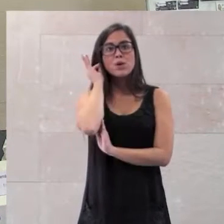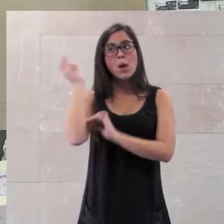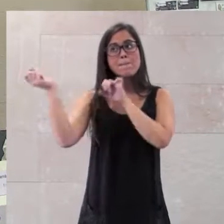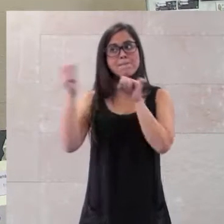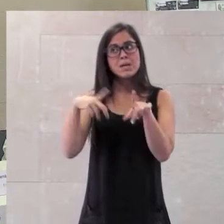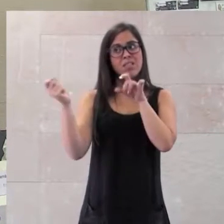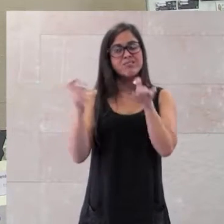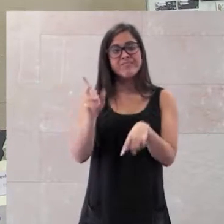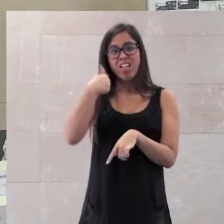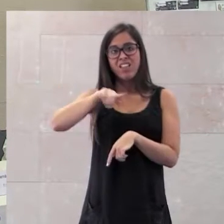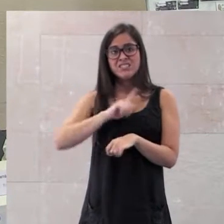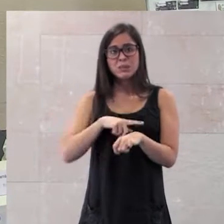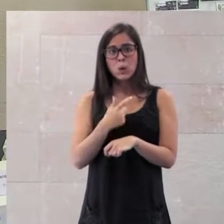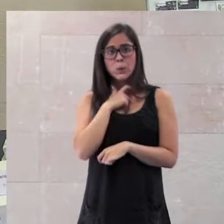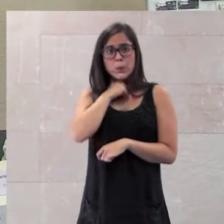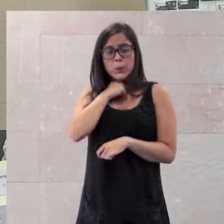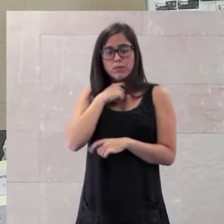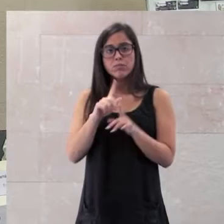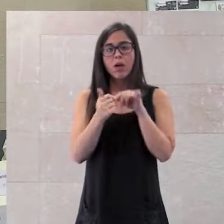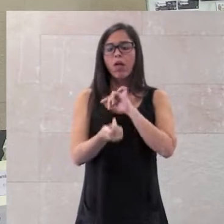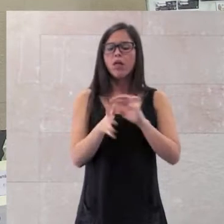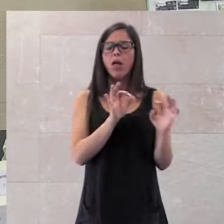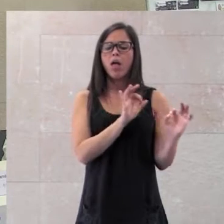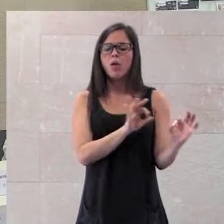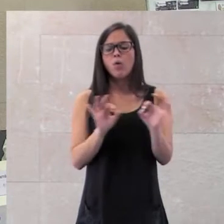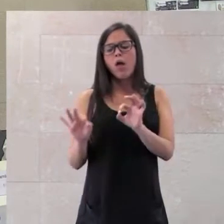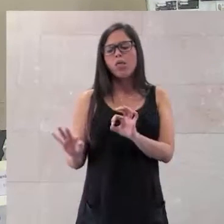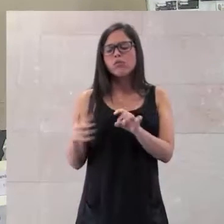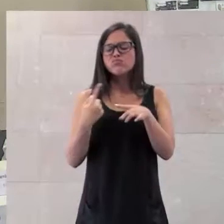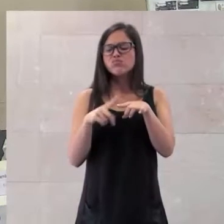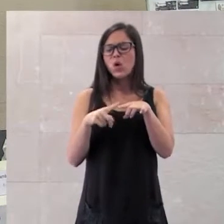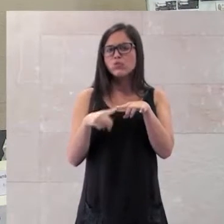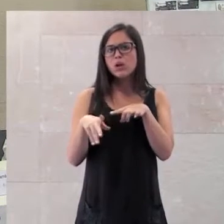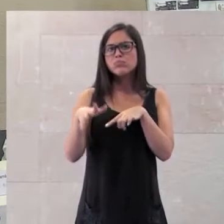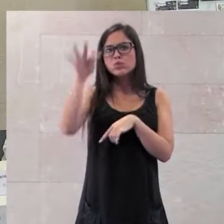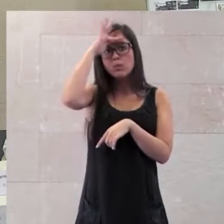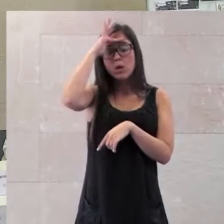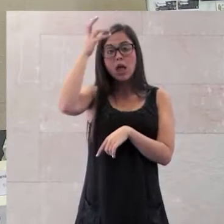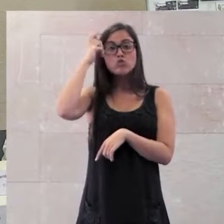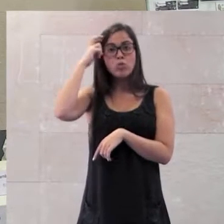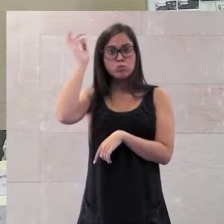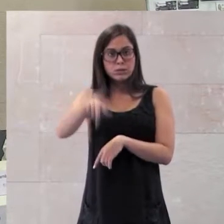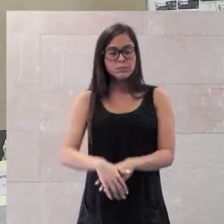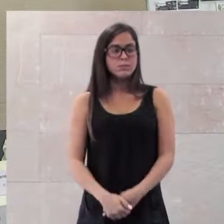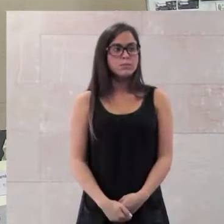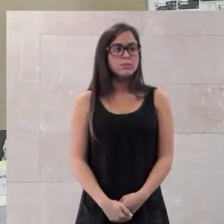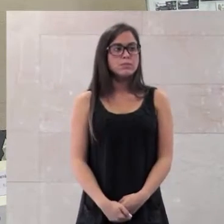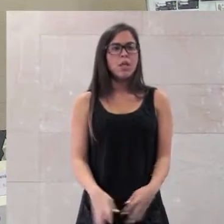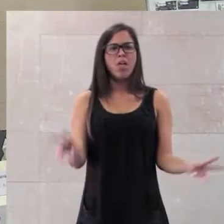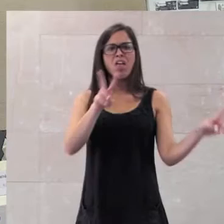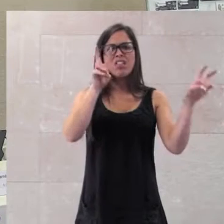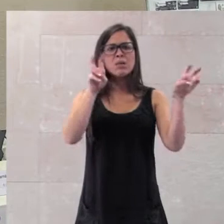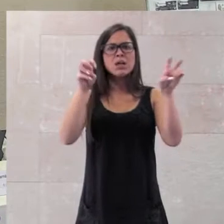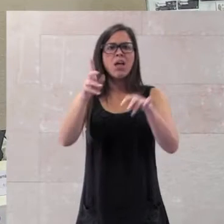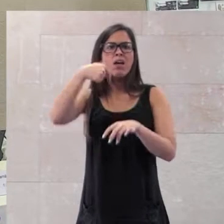normalmente tienen poco tiempo y entonces ya se están empezando a organizar cosas los domingos. En Tolosa también. Bueno, los temas, no